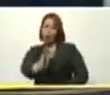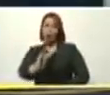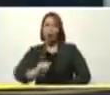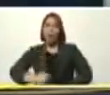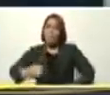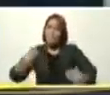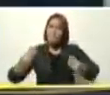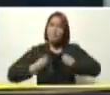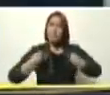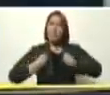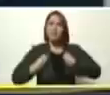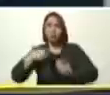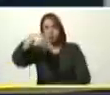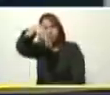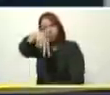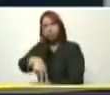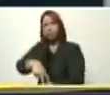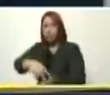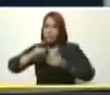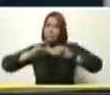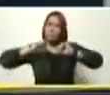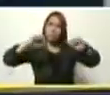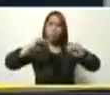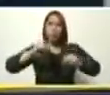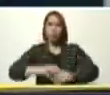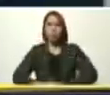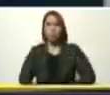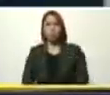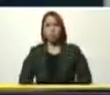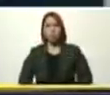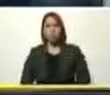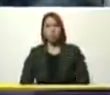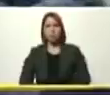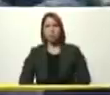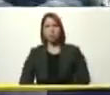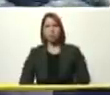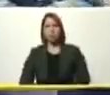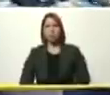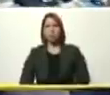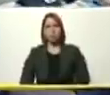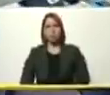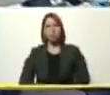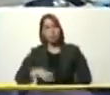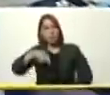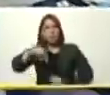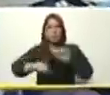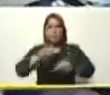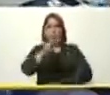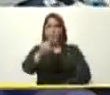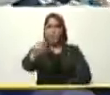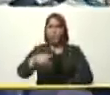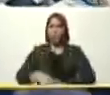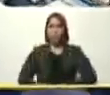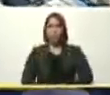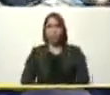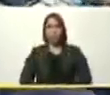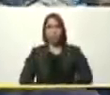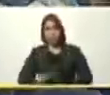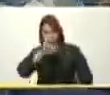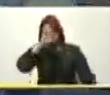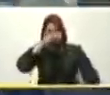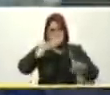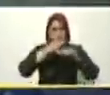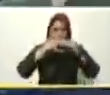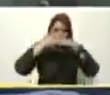viva, de pie, victoriosa, cabalgando los tiempos de este siglo XXI, hacia los años